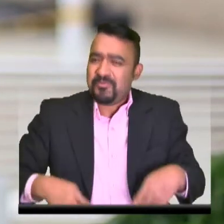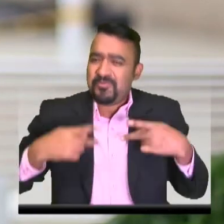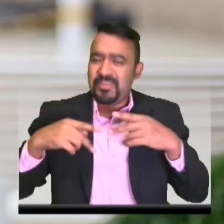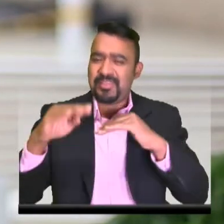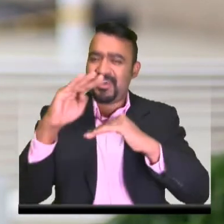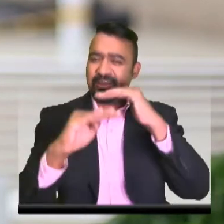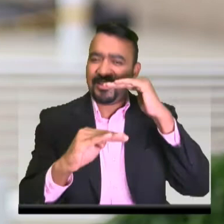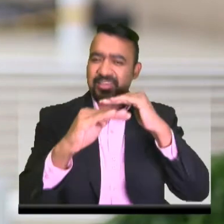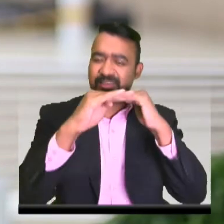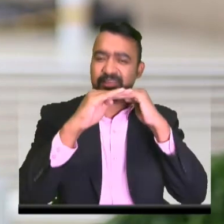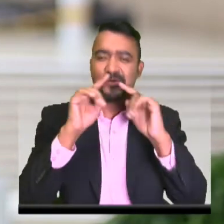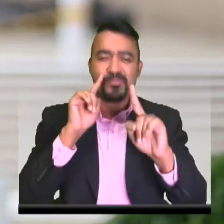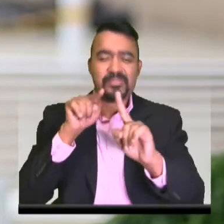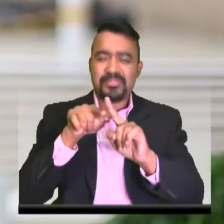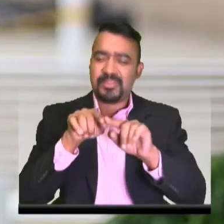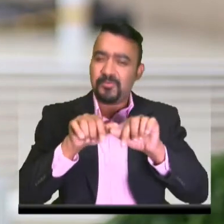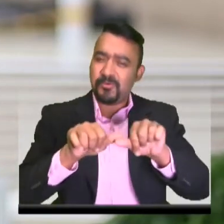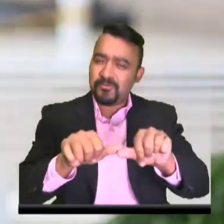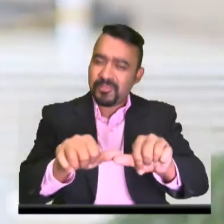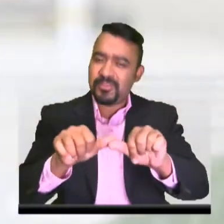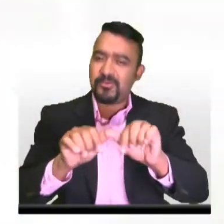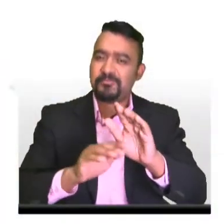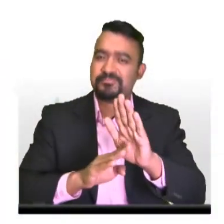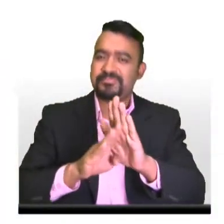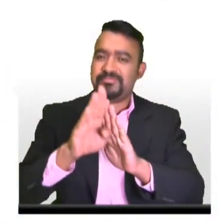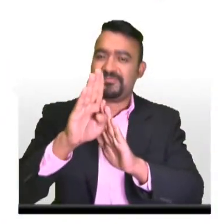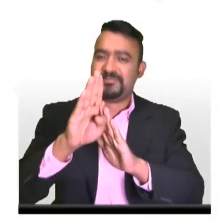y el desarrollo sostenible. Hasta pronto.